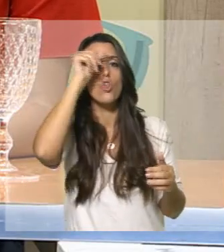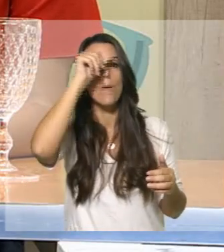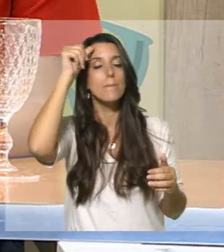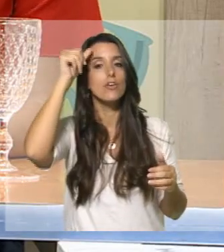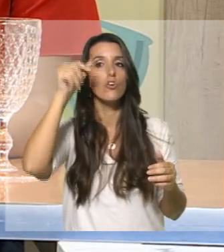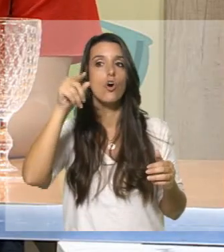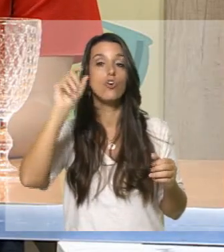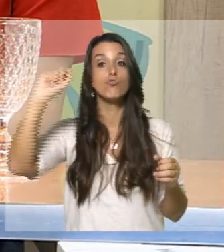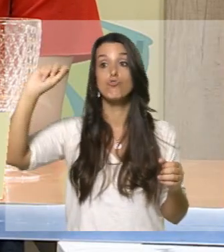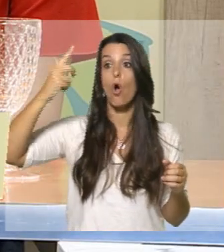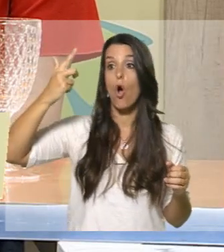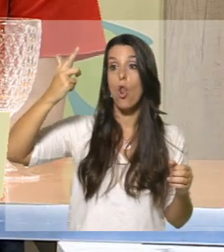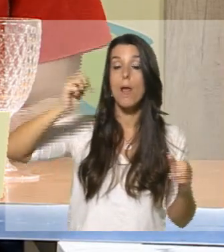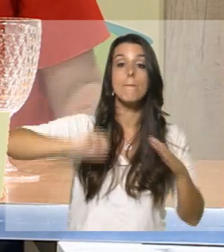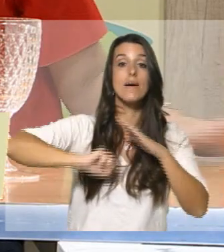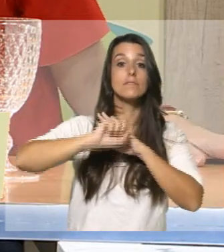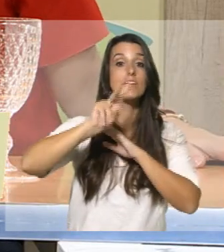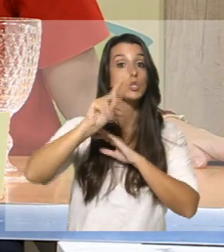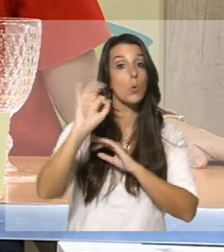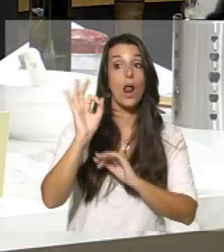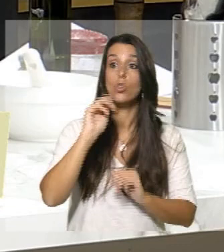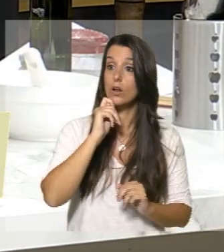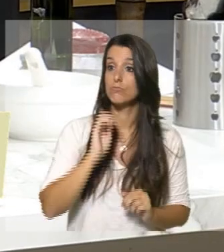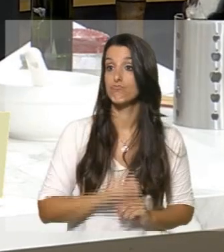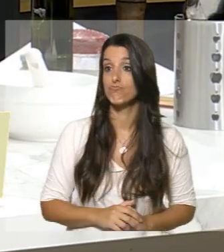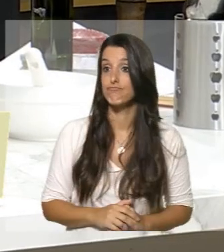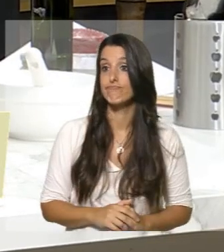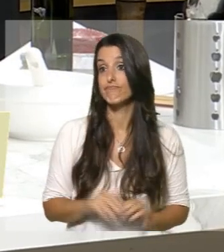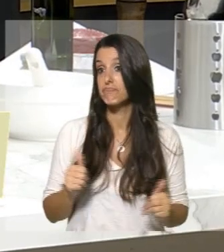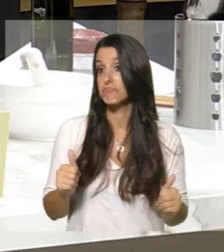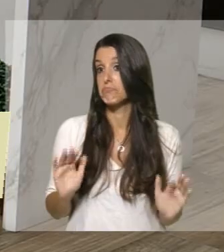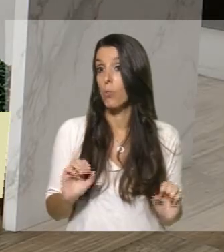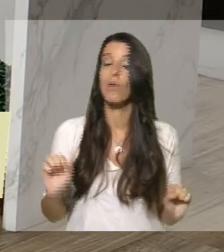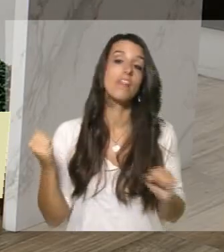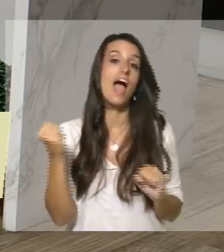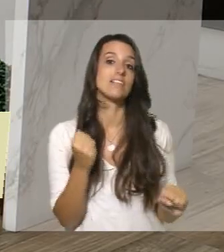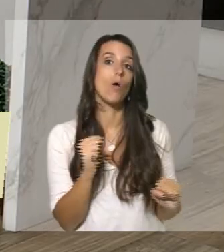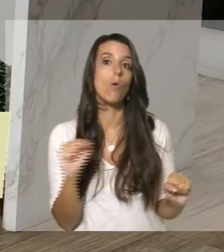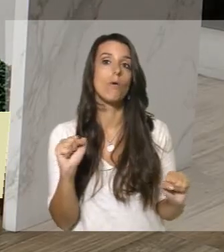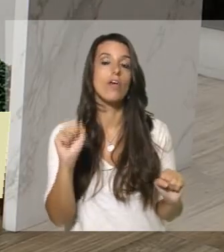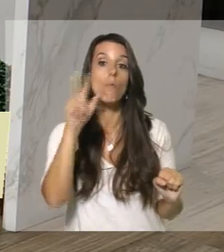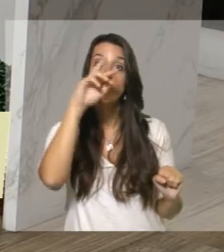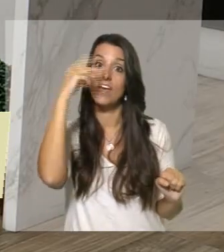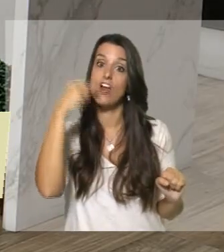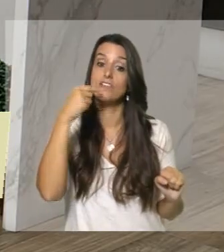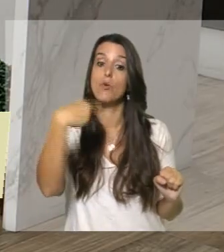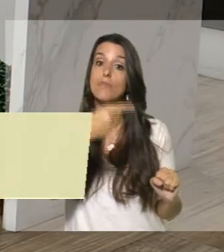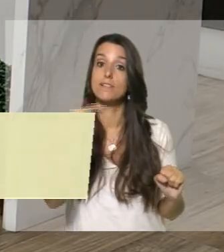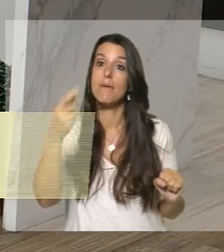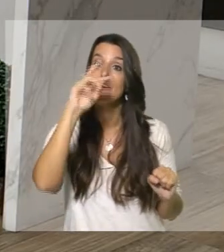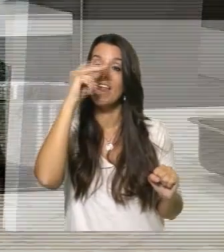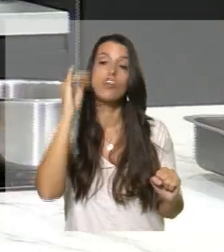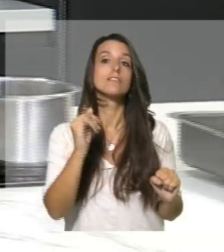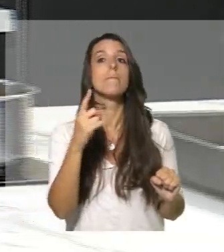haber soleado y la máxima 21 grados. Así que bien. Puede ser asadito también. Hablamos de un veranillo. Puede ser asado, claro.